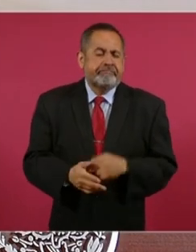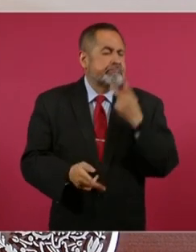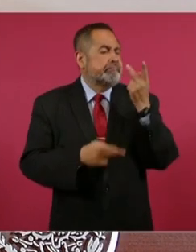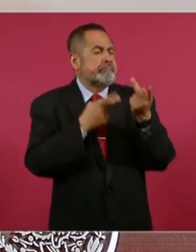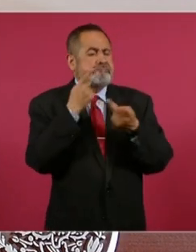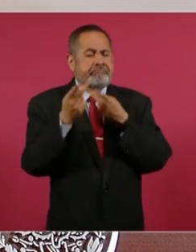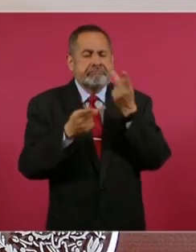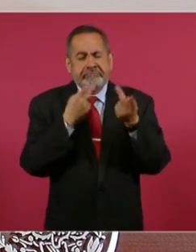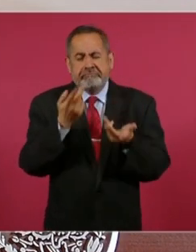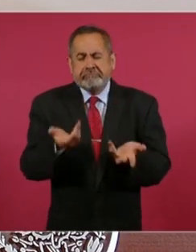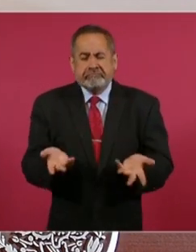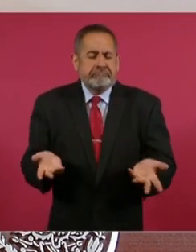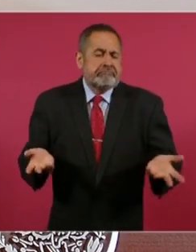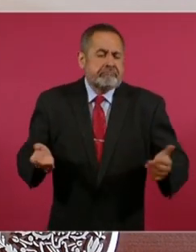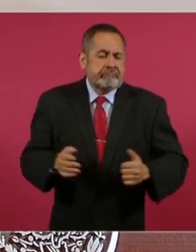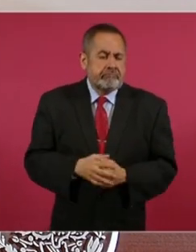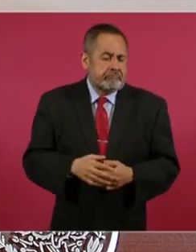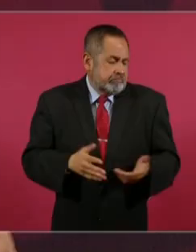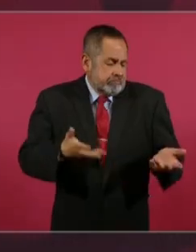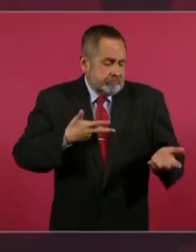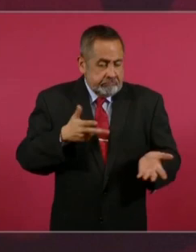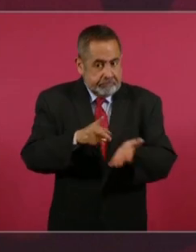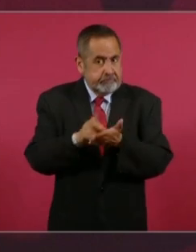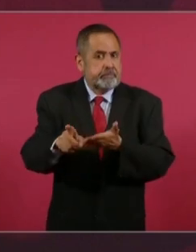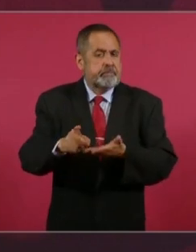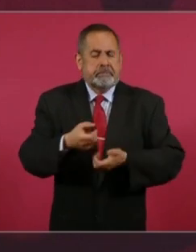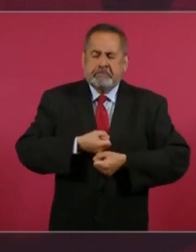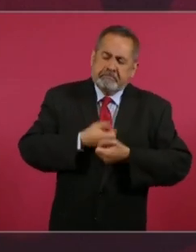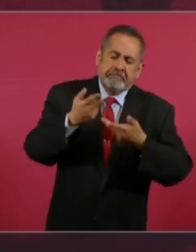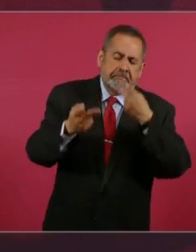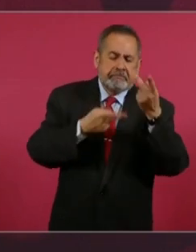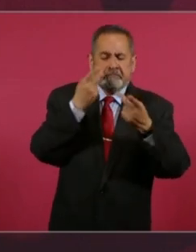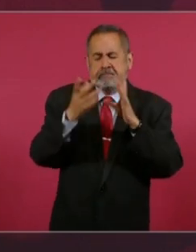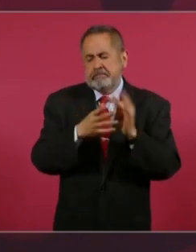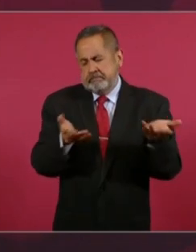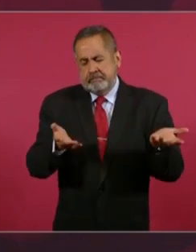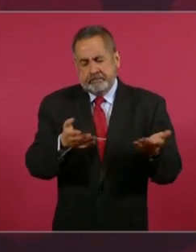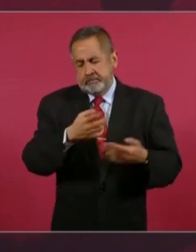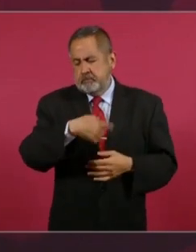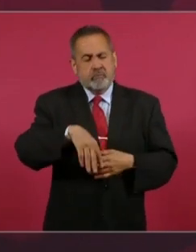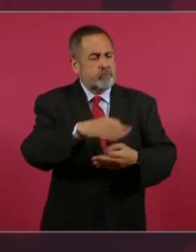nada. Y tienen derecho, todos